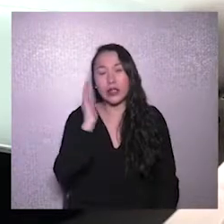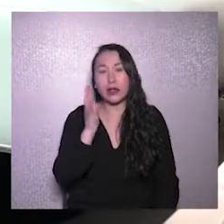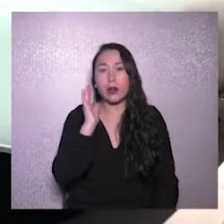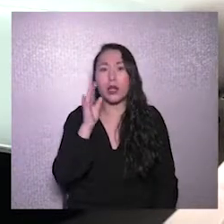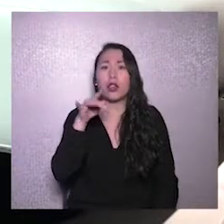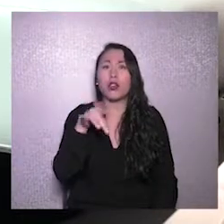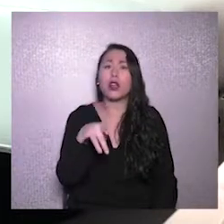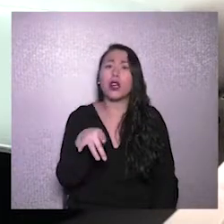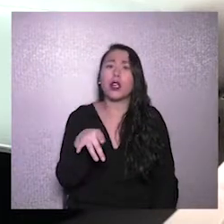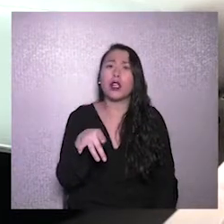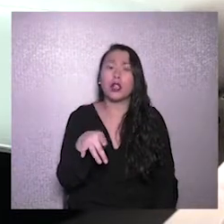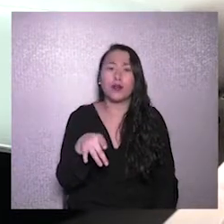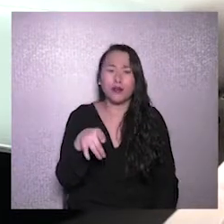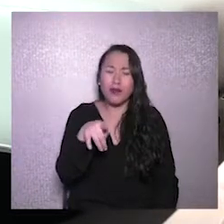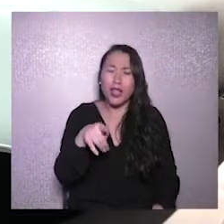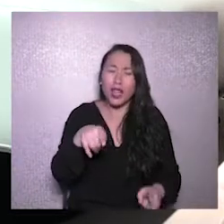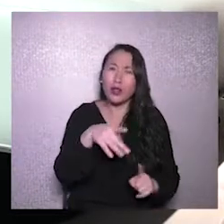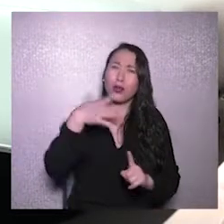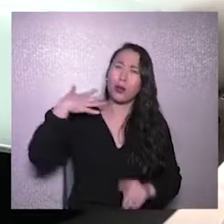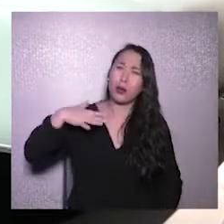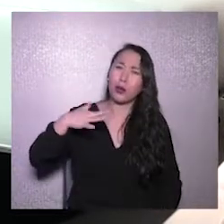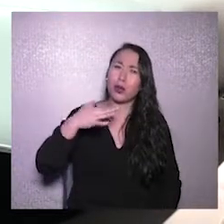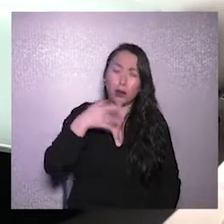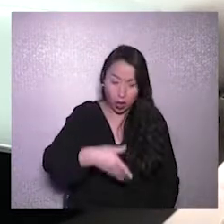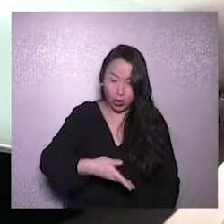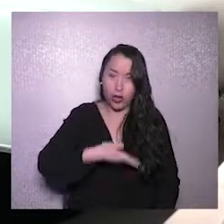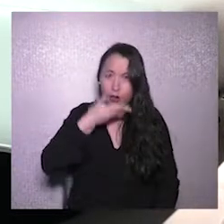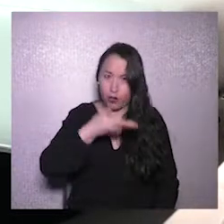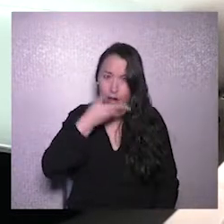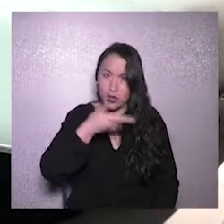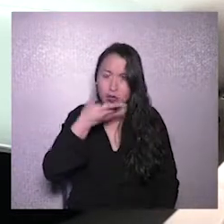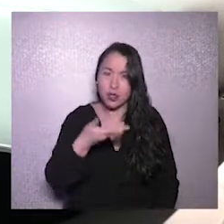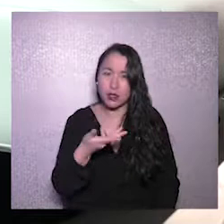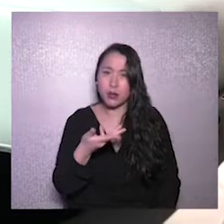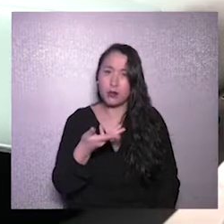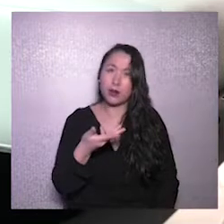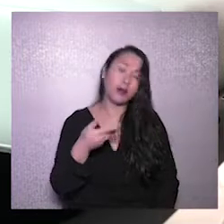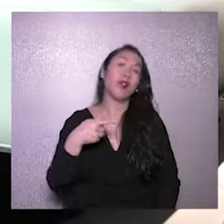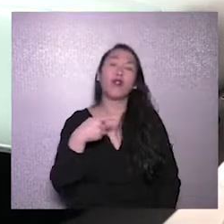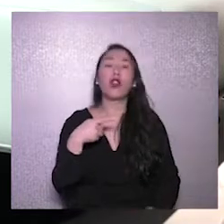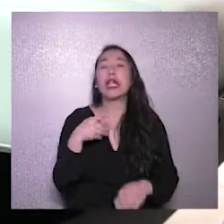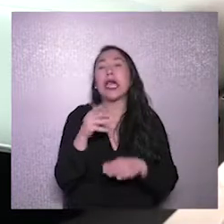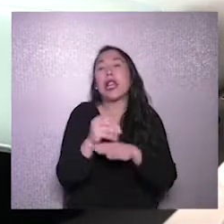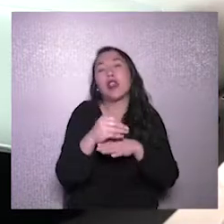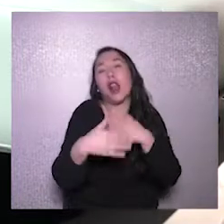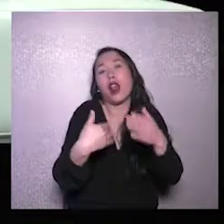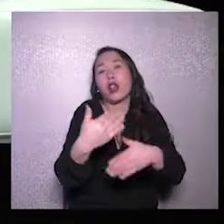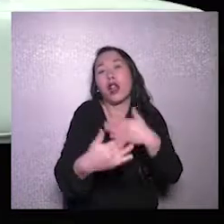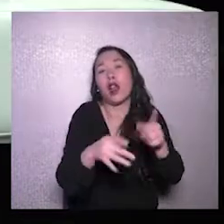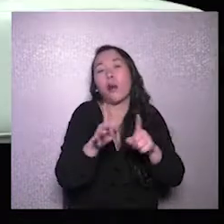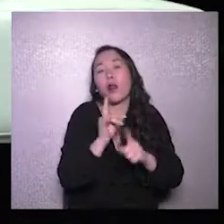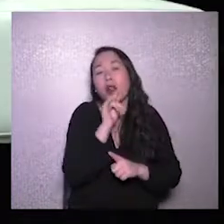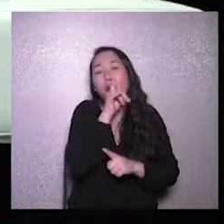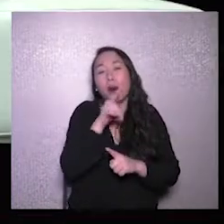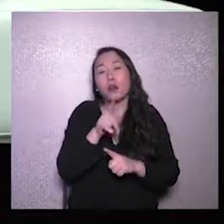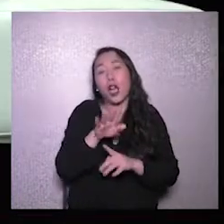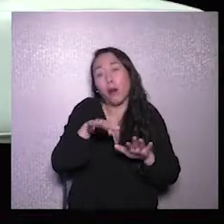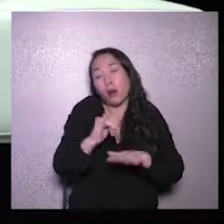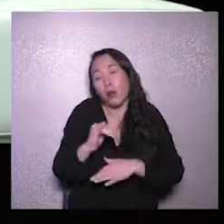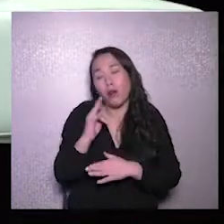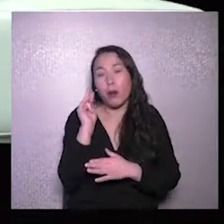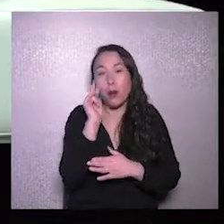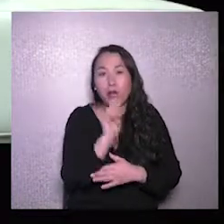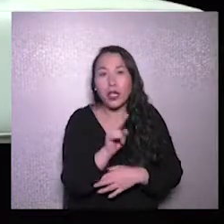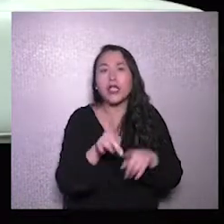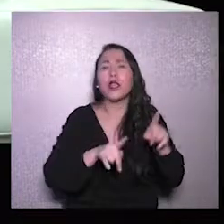El ámbito del evento es muy importante, por lo que a continuación le voy a decir. Voy a adelantar algunos, supongo yo, de las preguntas que vendrán después, y habrá